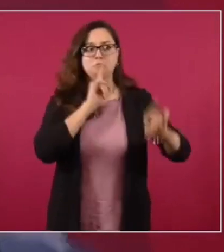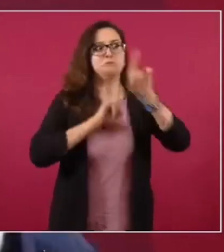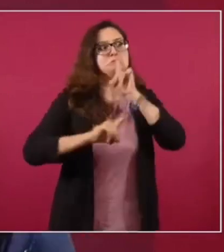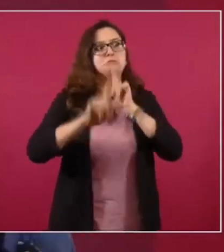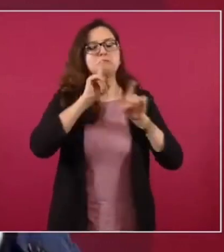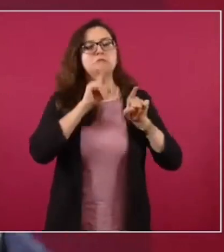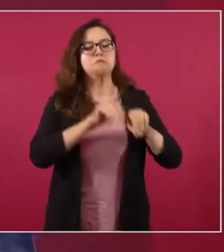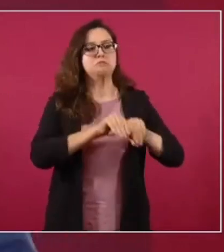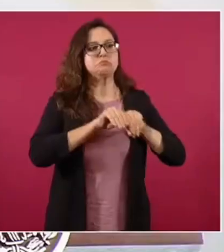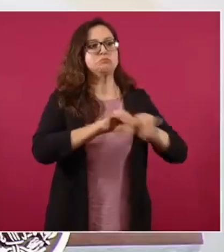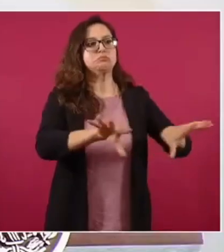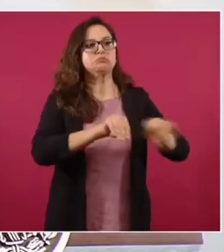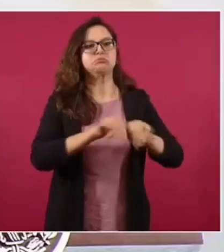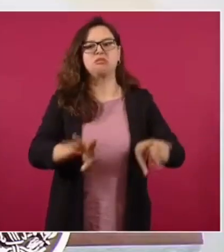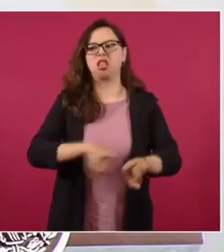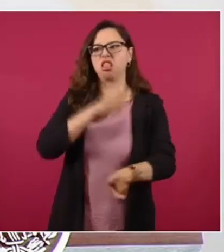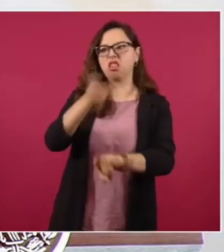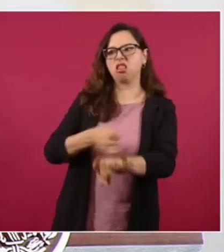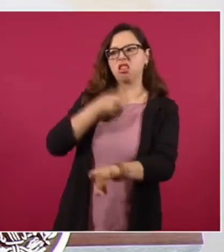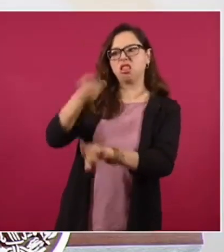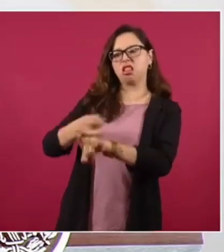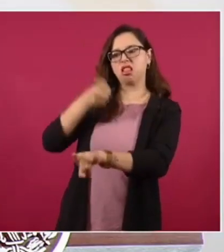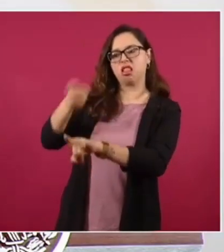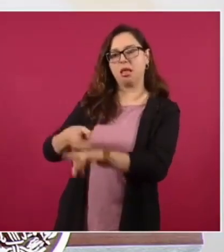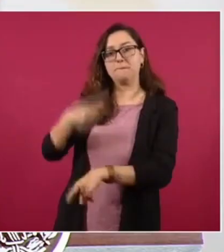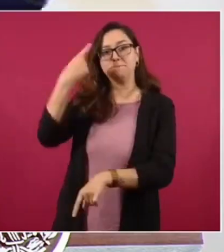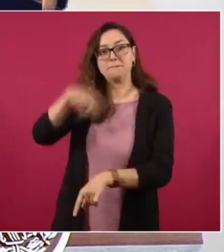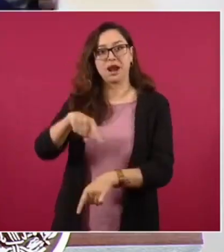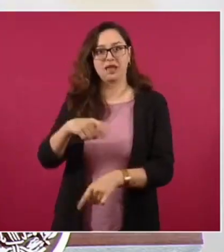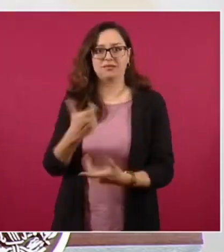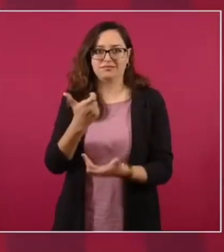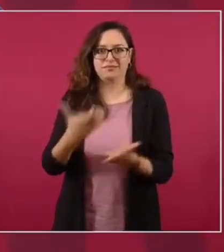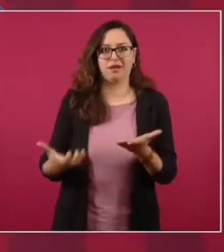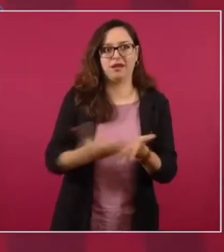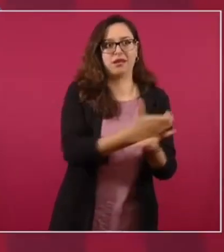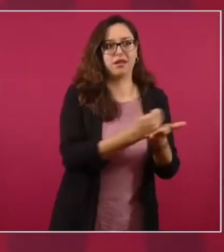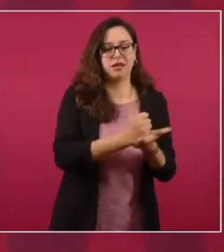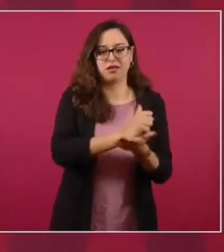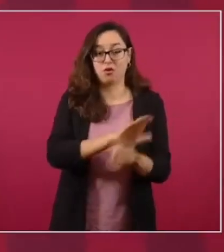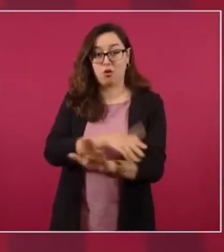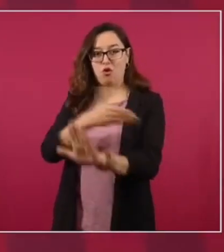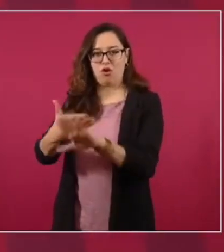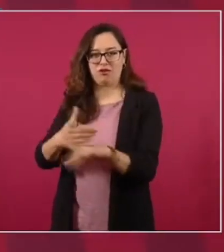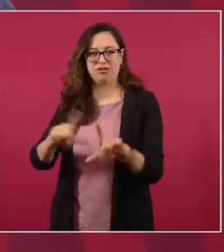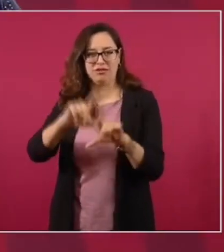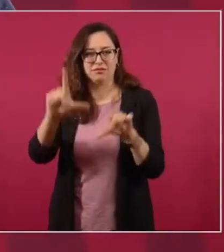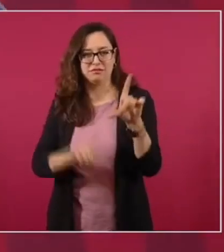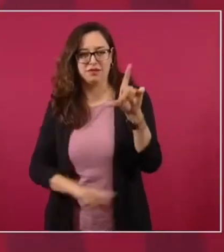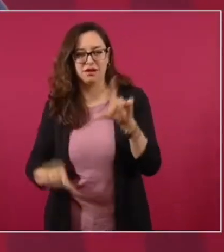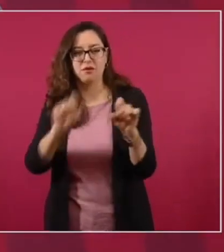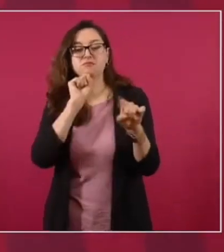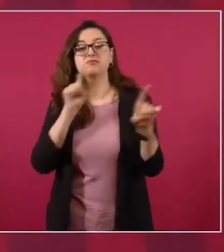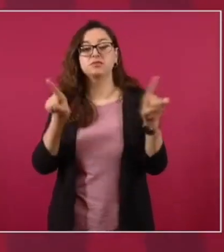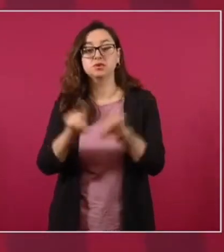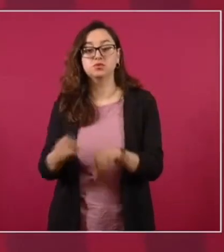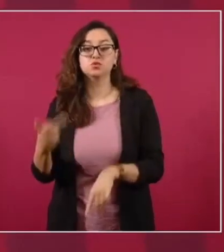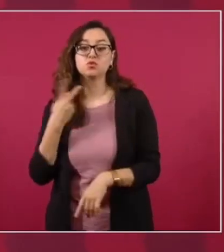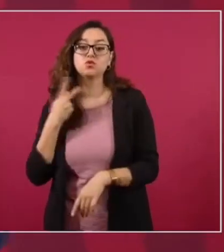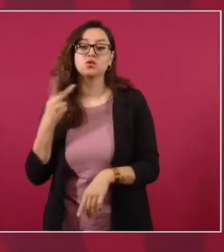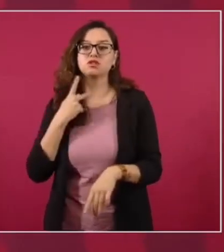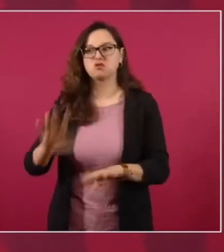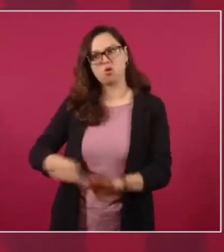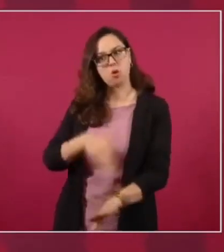o por razones políticas. Por ejemplo, ahora que hay elecciones en Estados